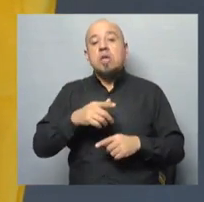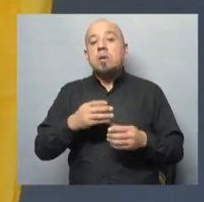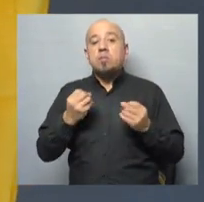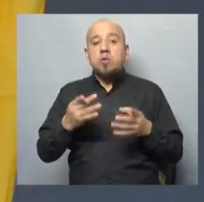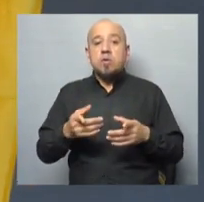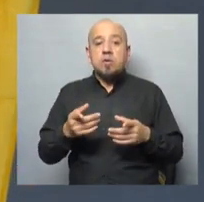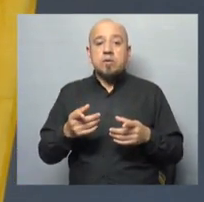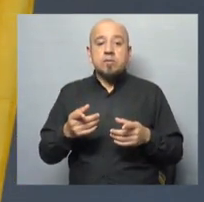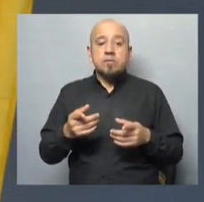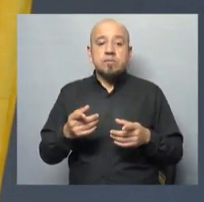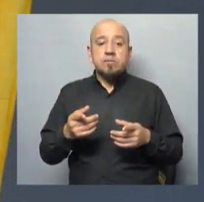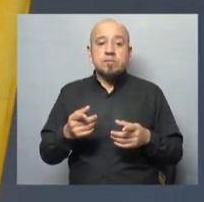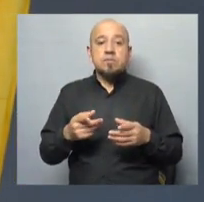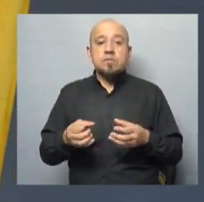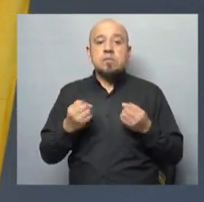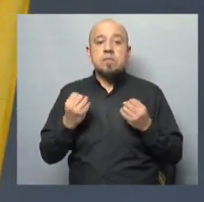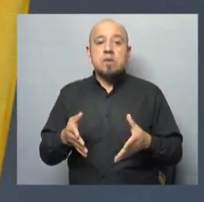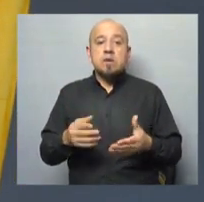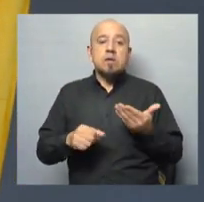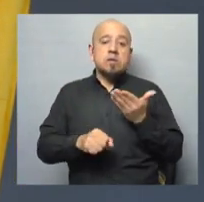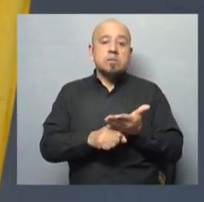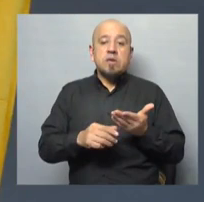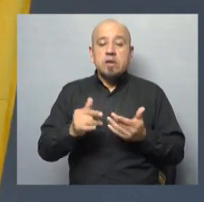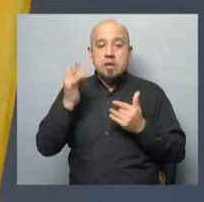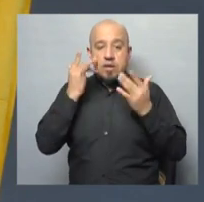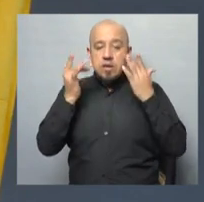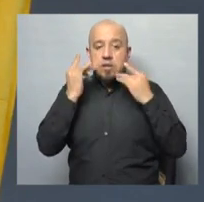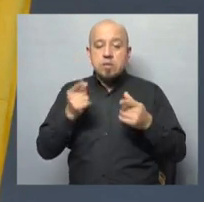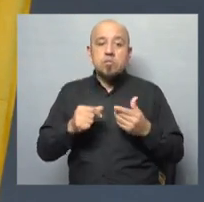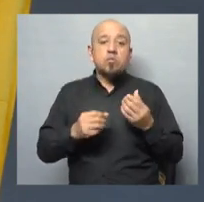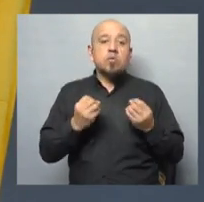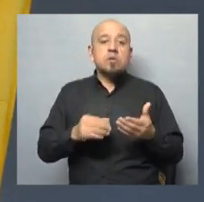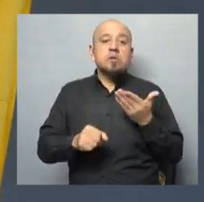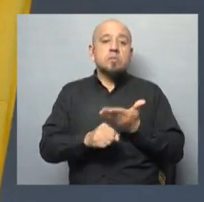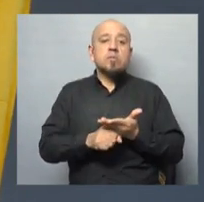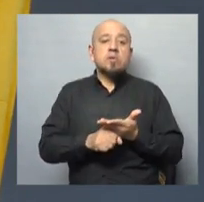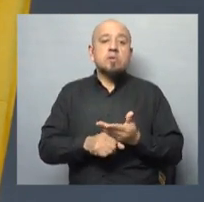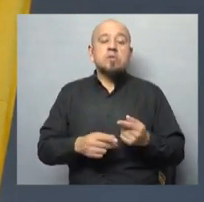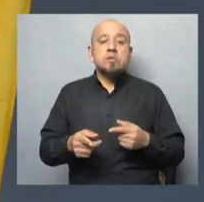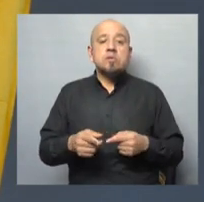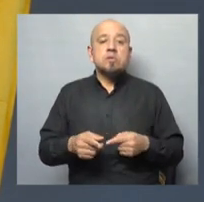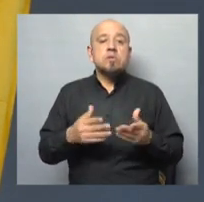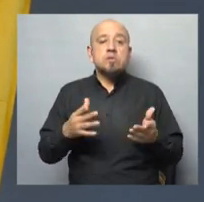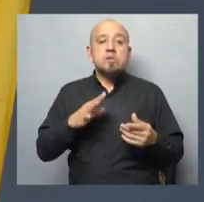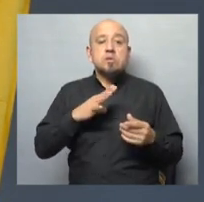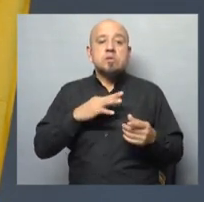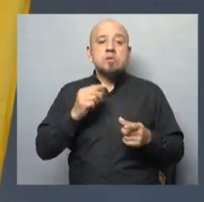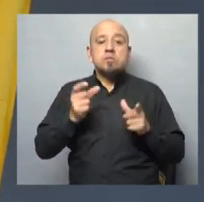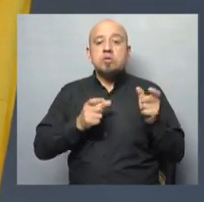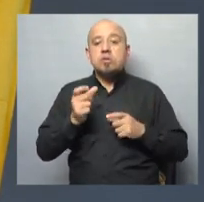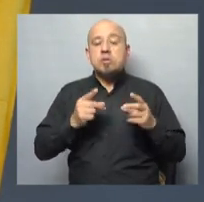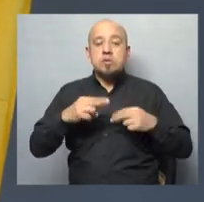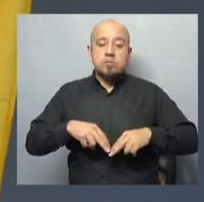esté porque se le exige al arte que retribuyan algo si después tener gente investigando no se